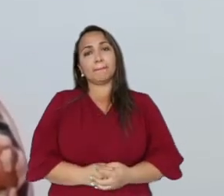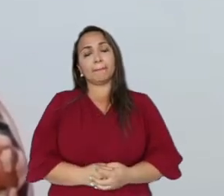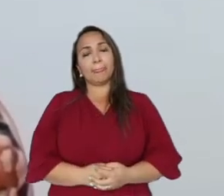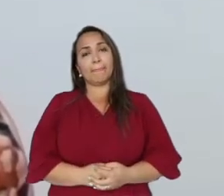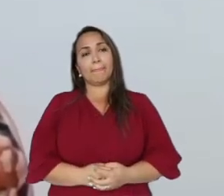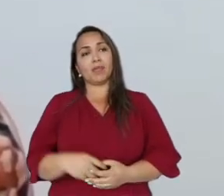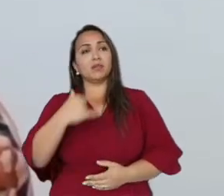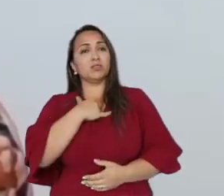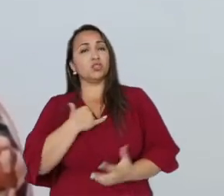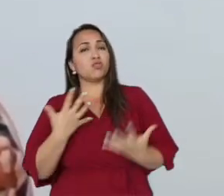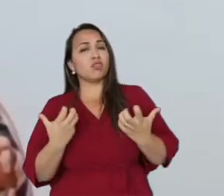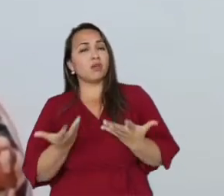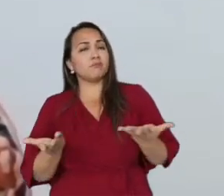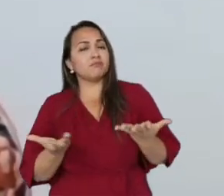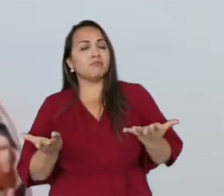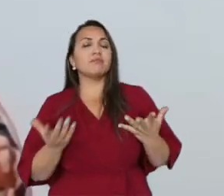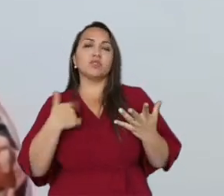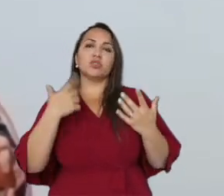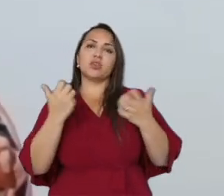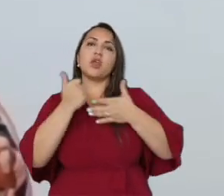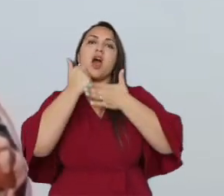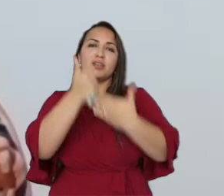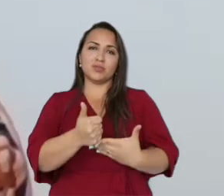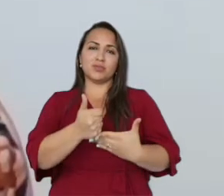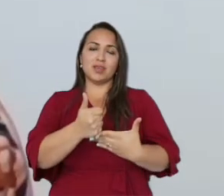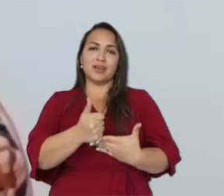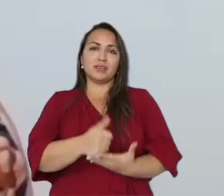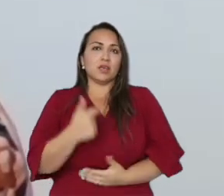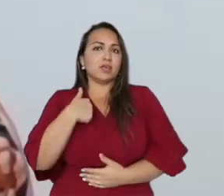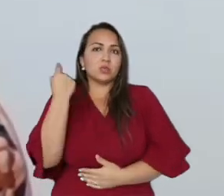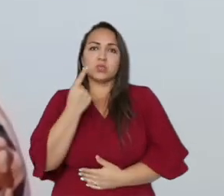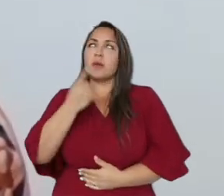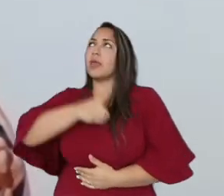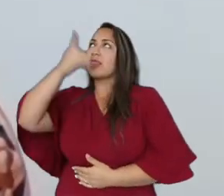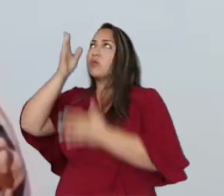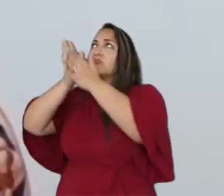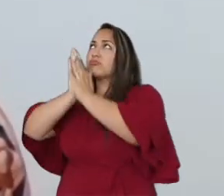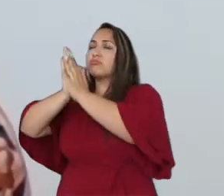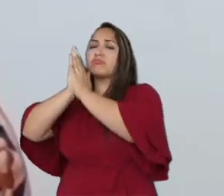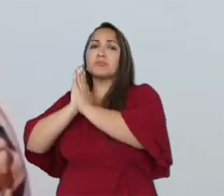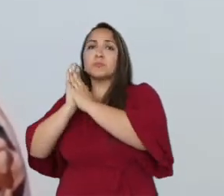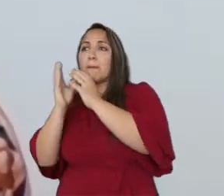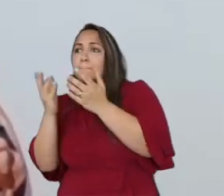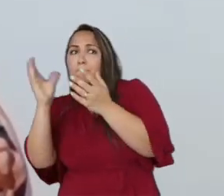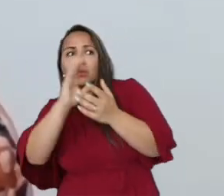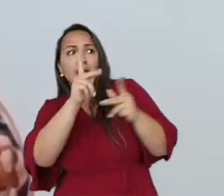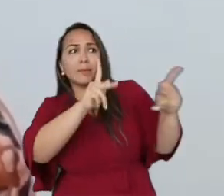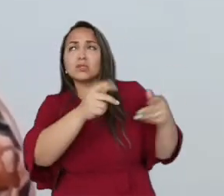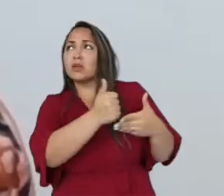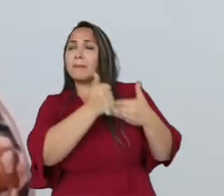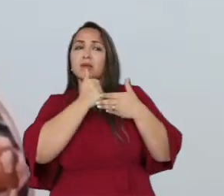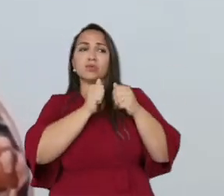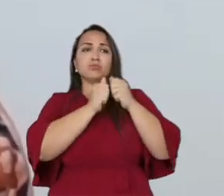Y yo lo que quiero es ayudar y que Dios, yo siempre le pedí a Él, ponme gente que me ayude